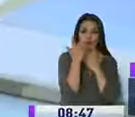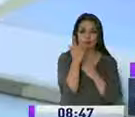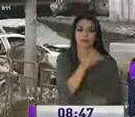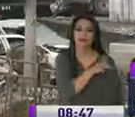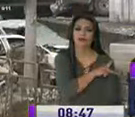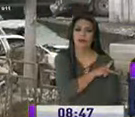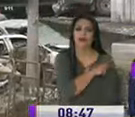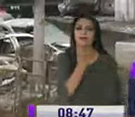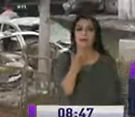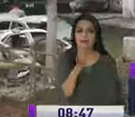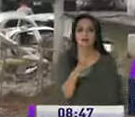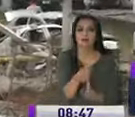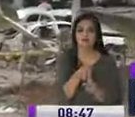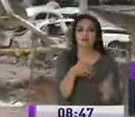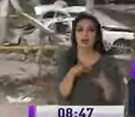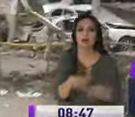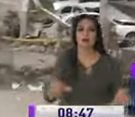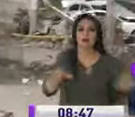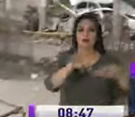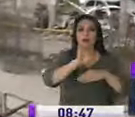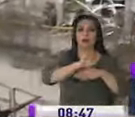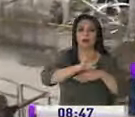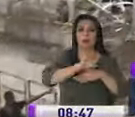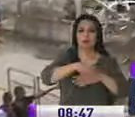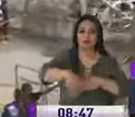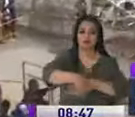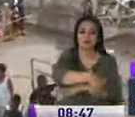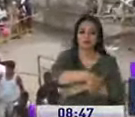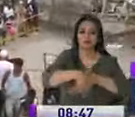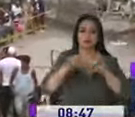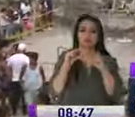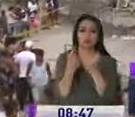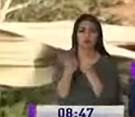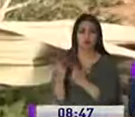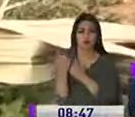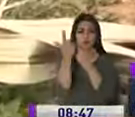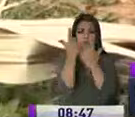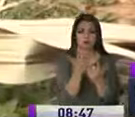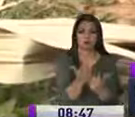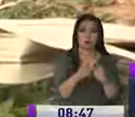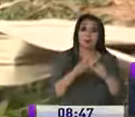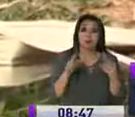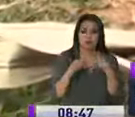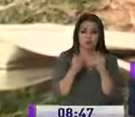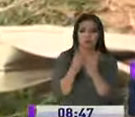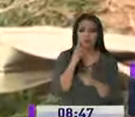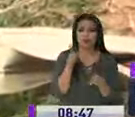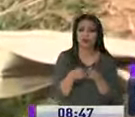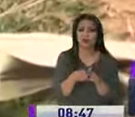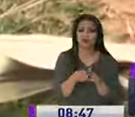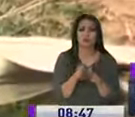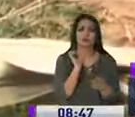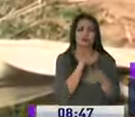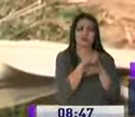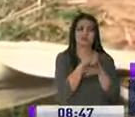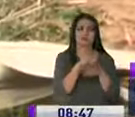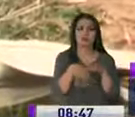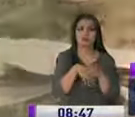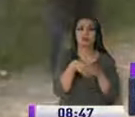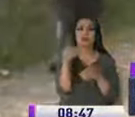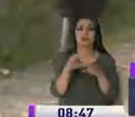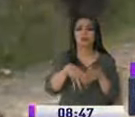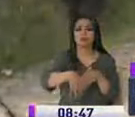lunes. Ambos equipos recolectaron las que serían todas las piezas de la camioneta utilizada para el atentado, atribuido a un grupo